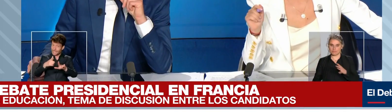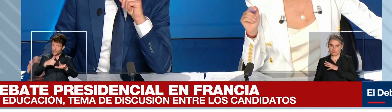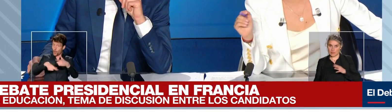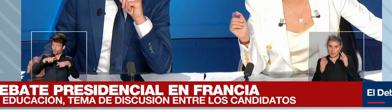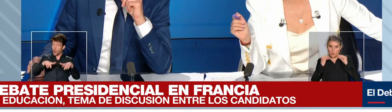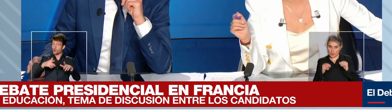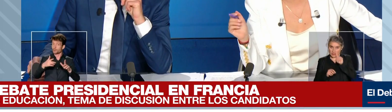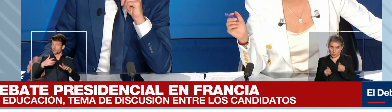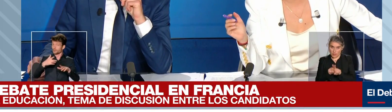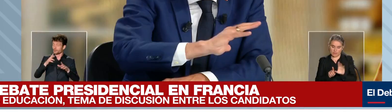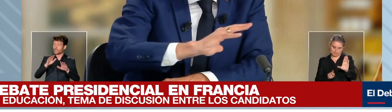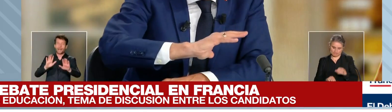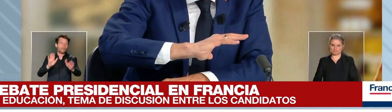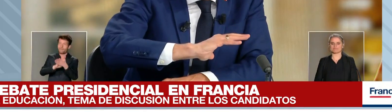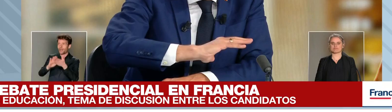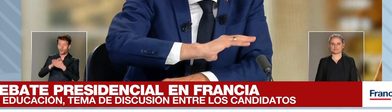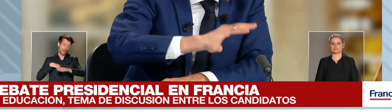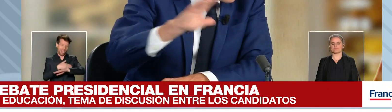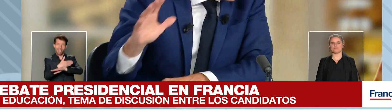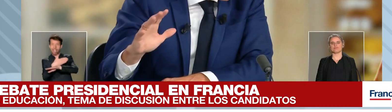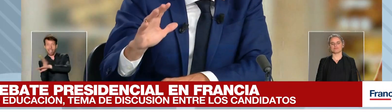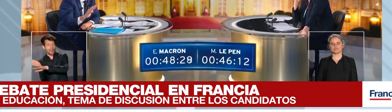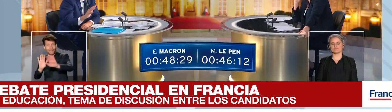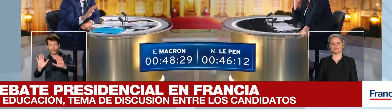para ellos. Solo un tema más.